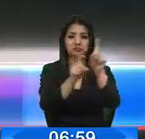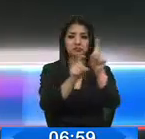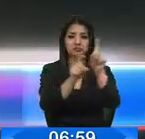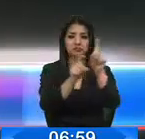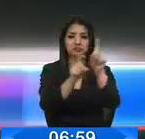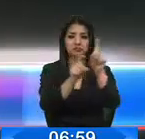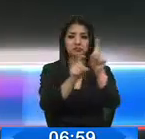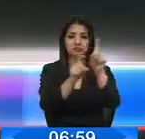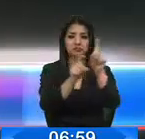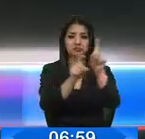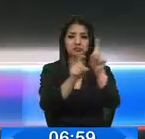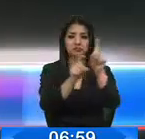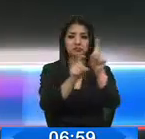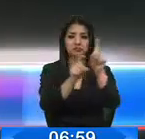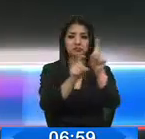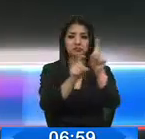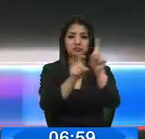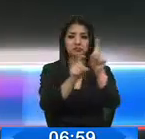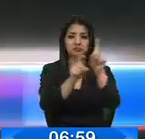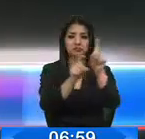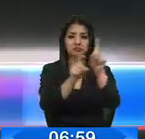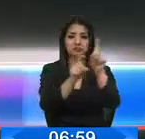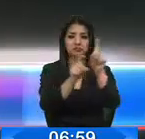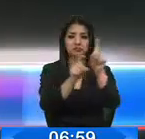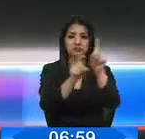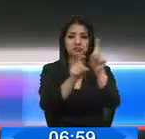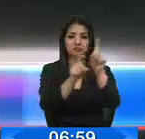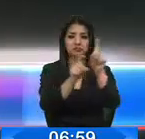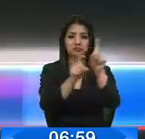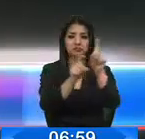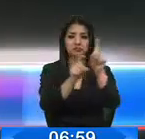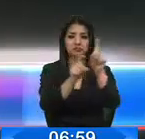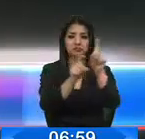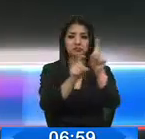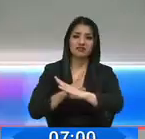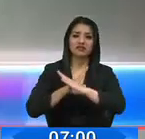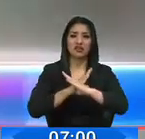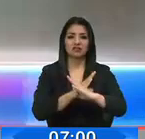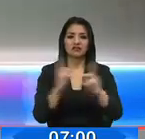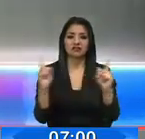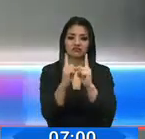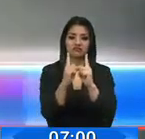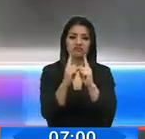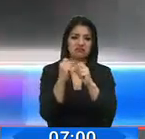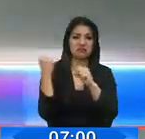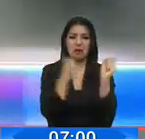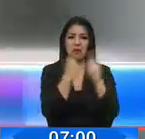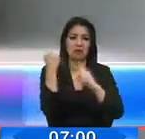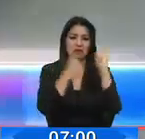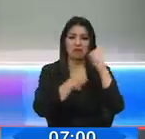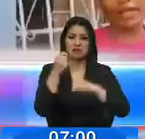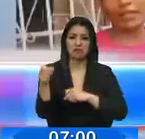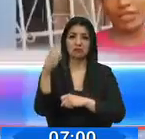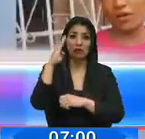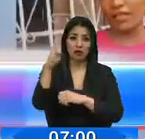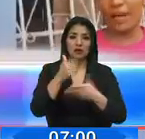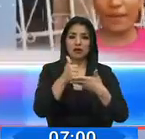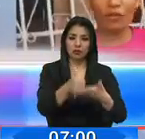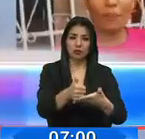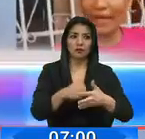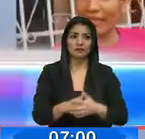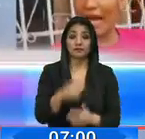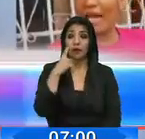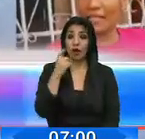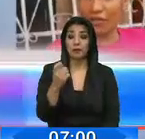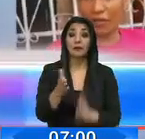Estaba pasa un policía y lo ayuda. Que este chico le estaba